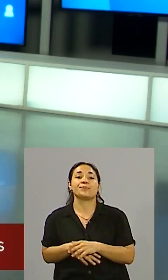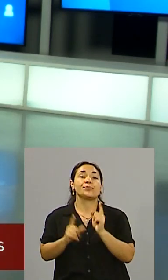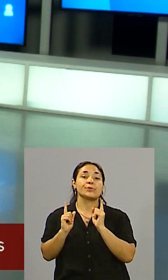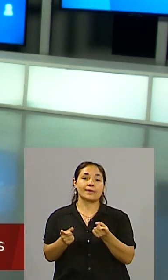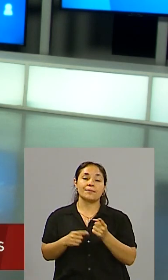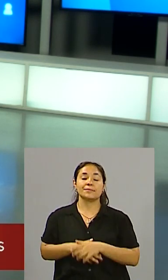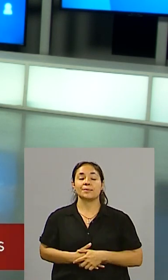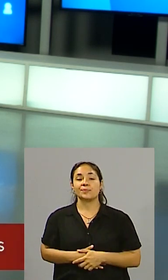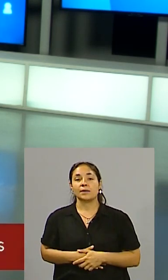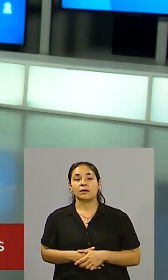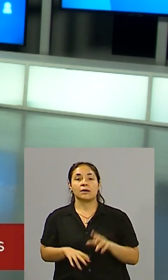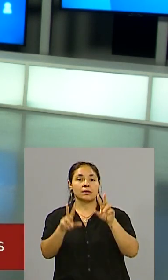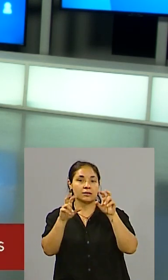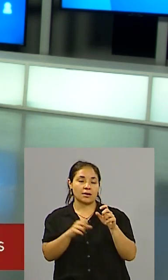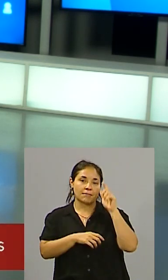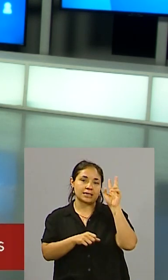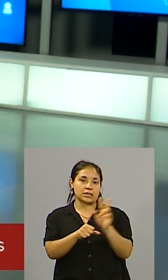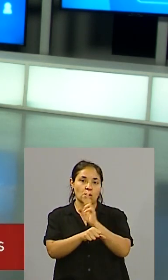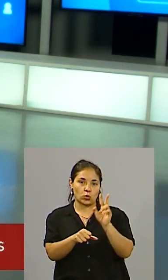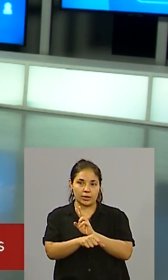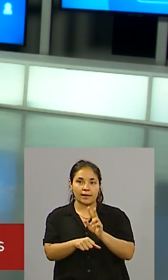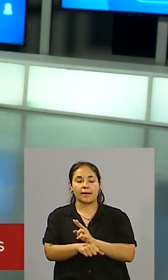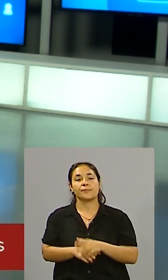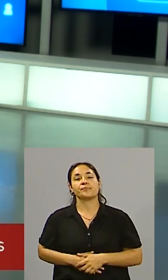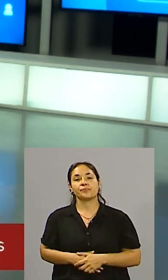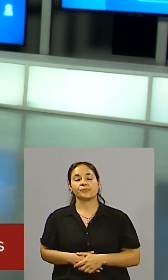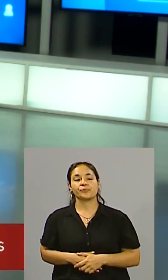en el sentido que vincula a la seguridad.